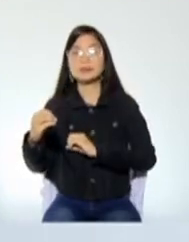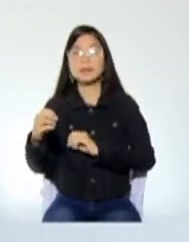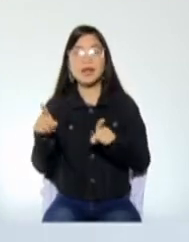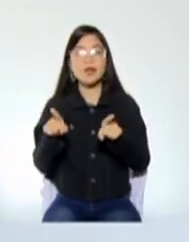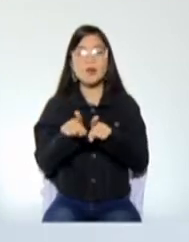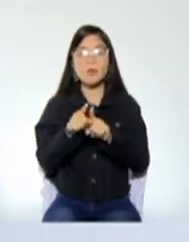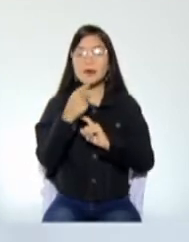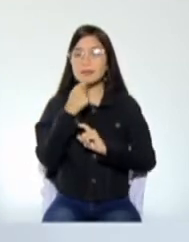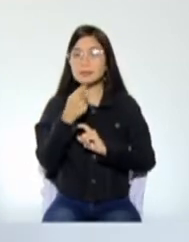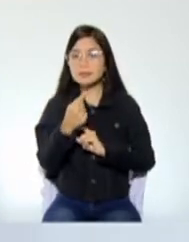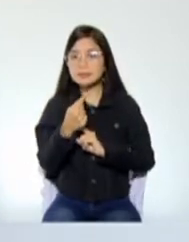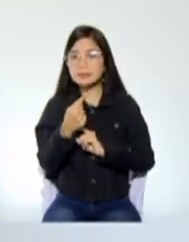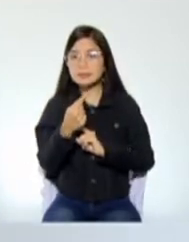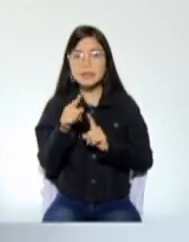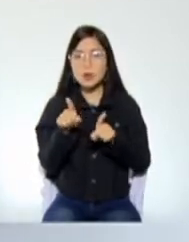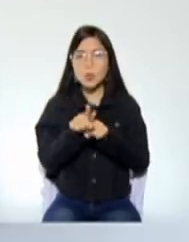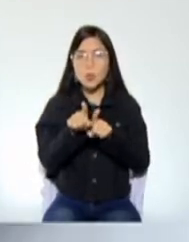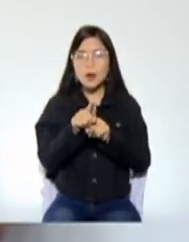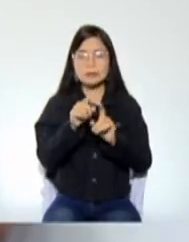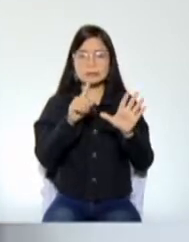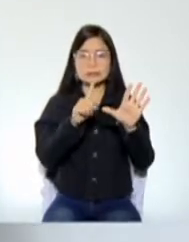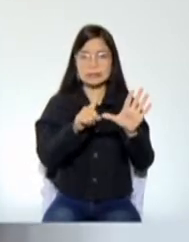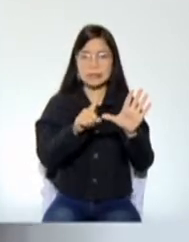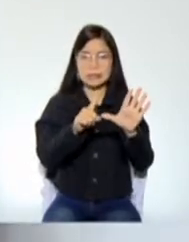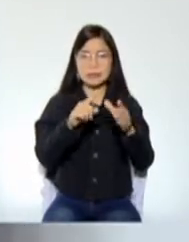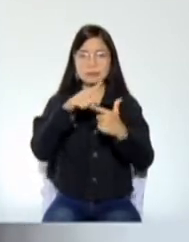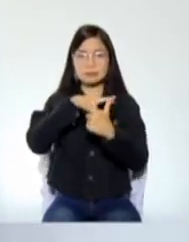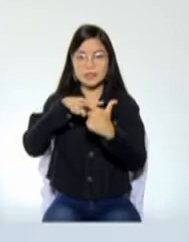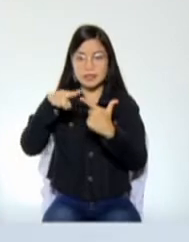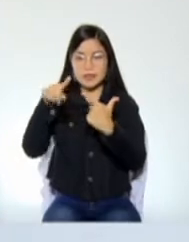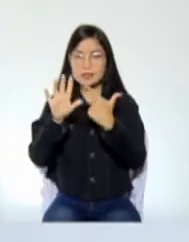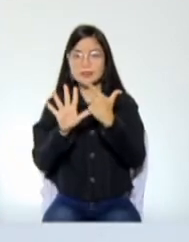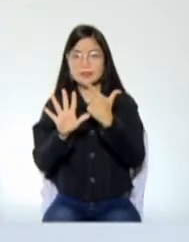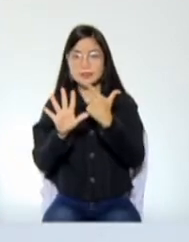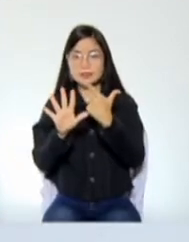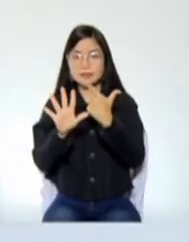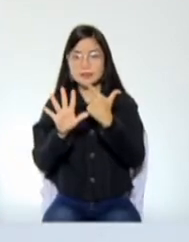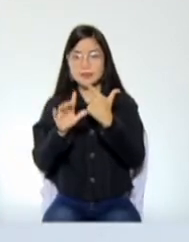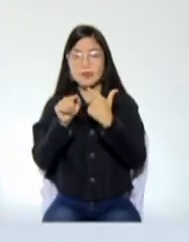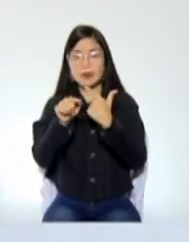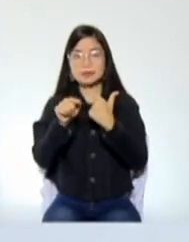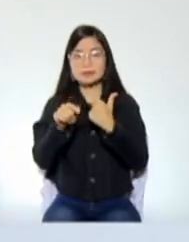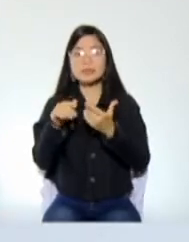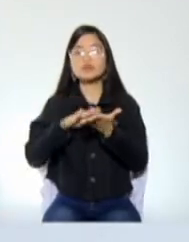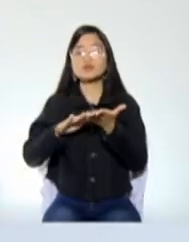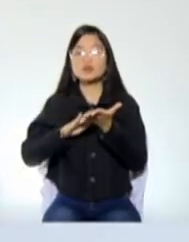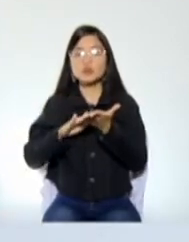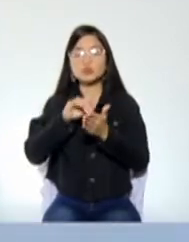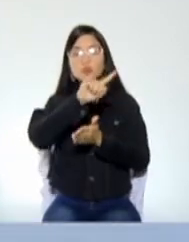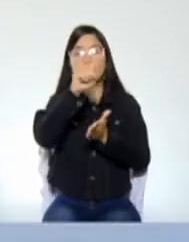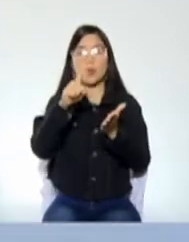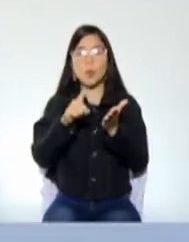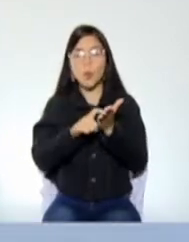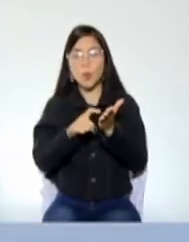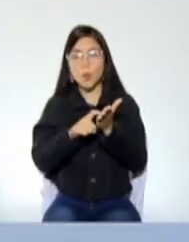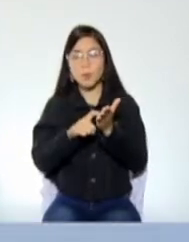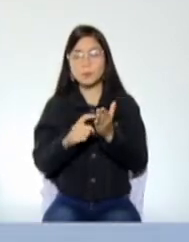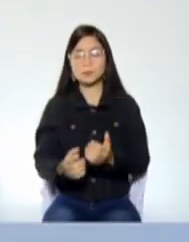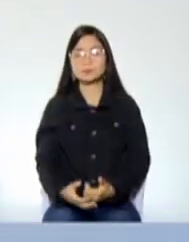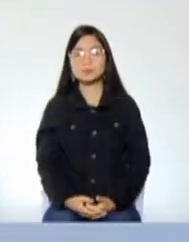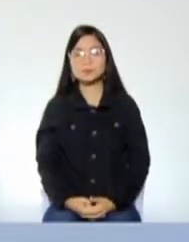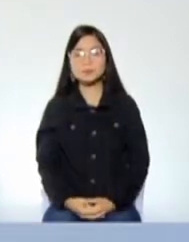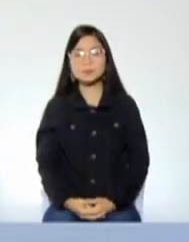6 raíz de 5. Y este sería el resultado de nuestra simplificación.